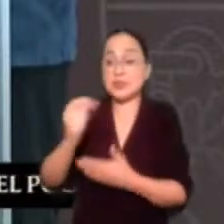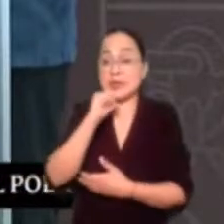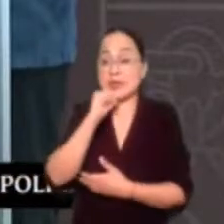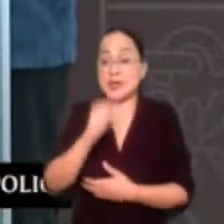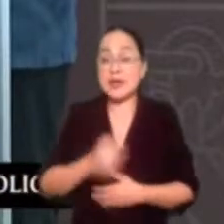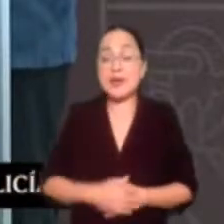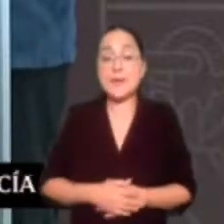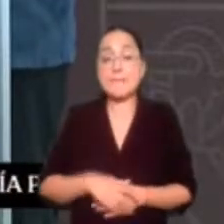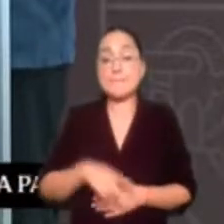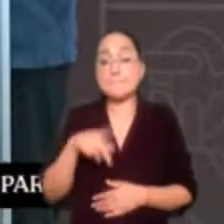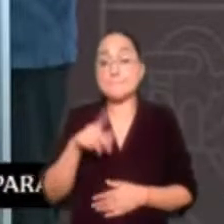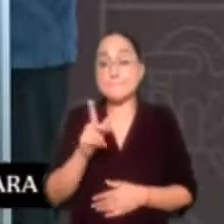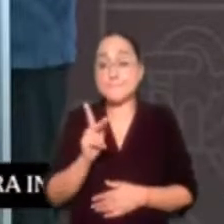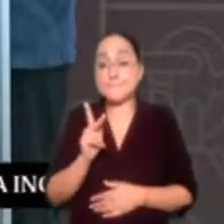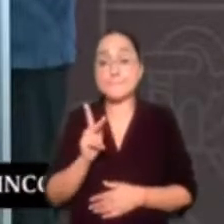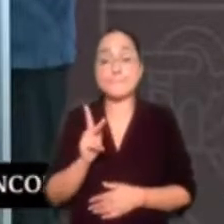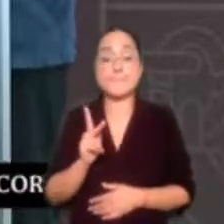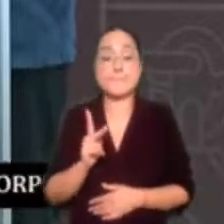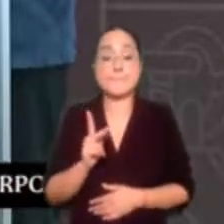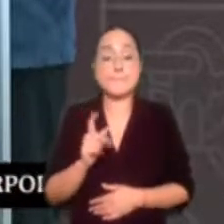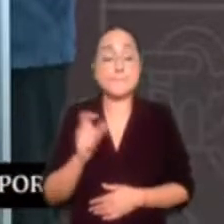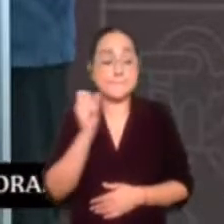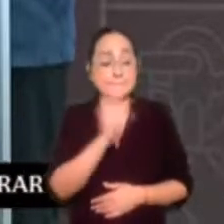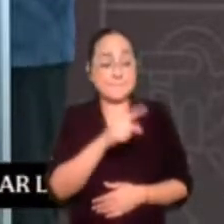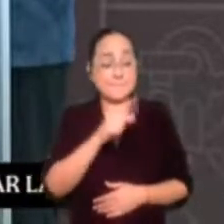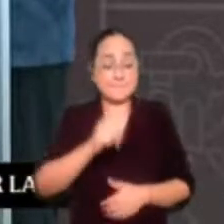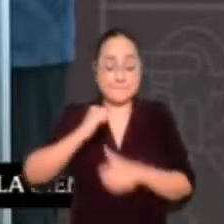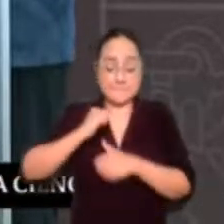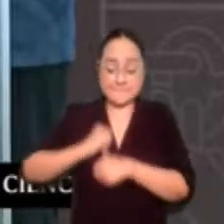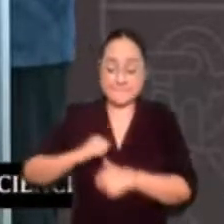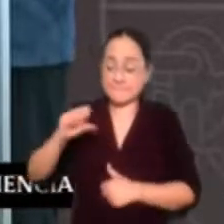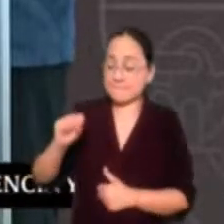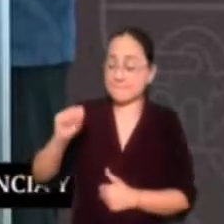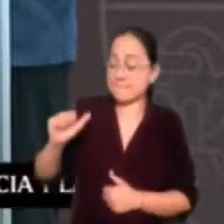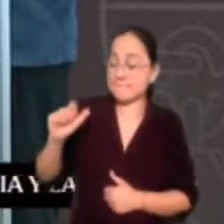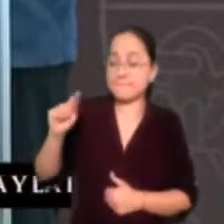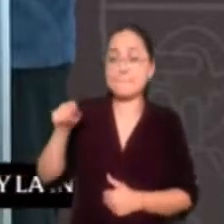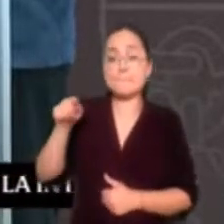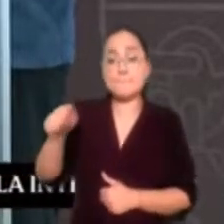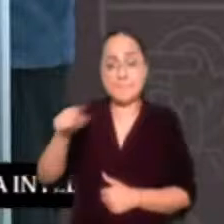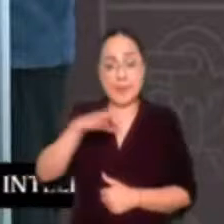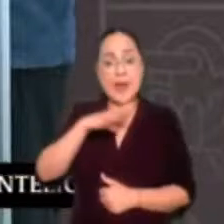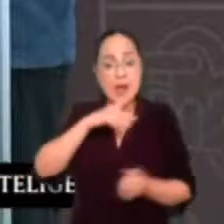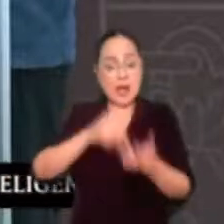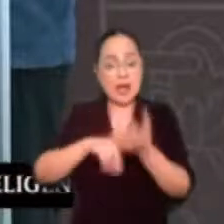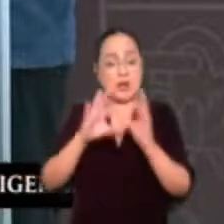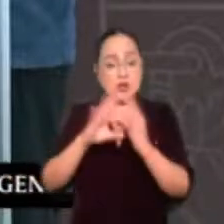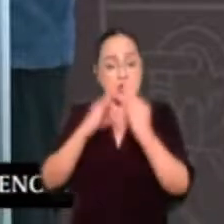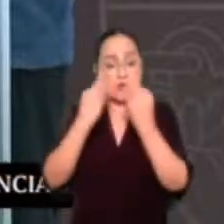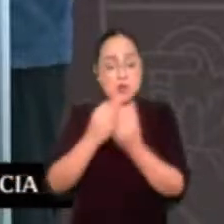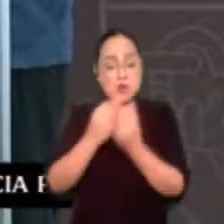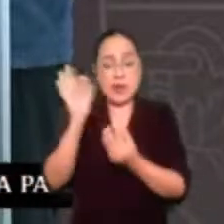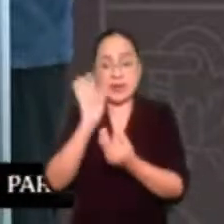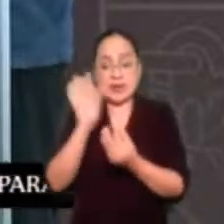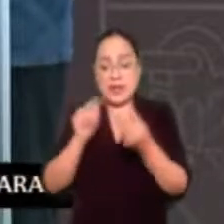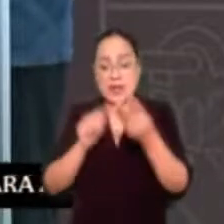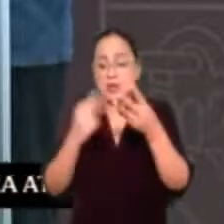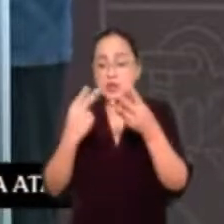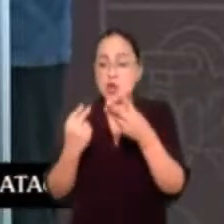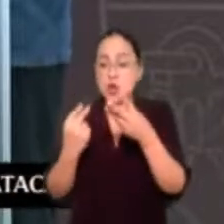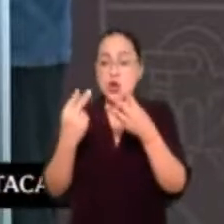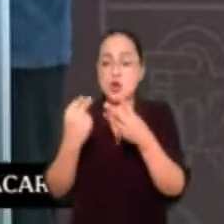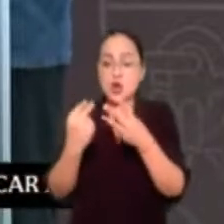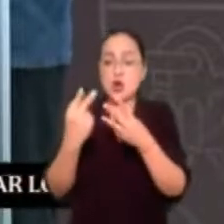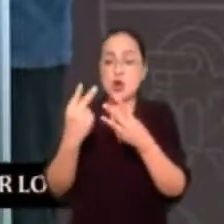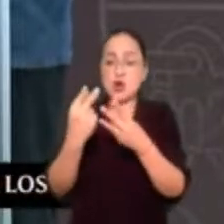la autoridad fiscal tiene sus propios mecanismos una vez que ha agotado todas las posibilidades de